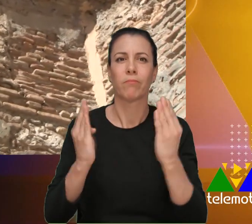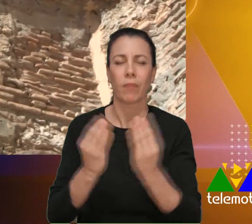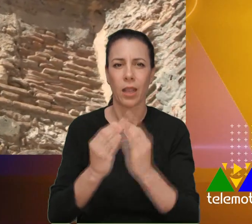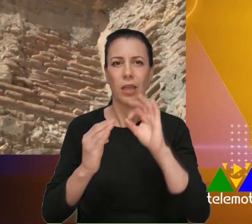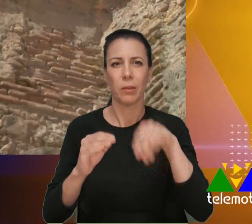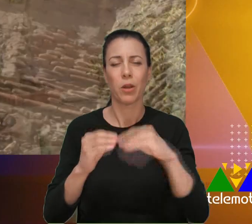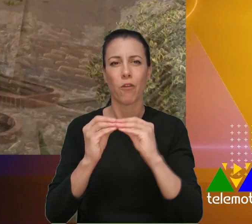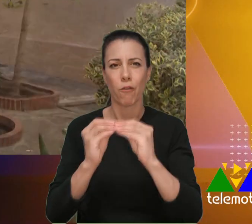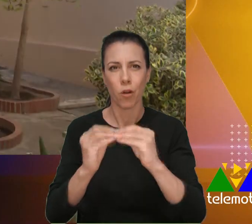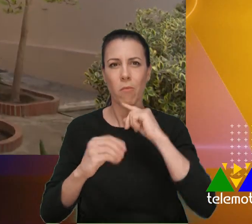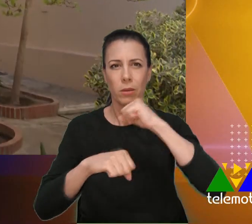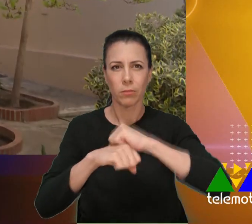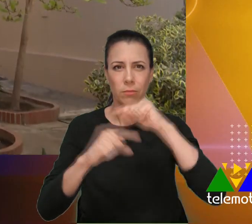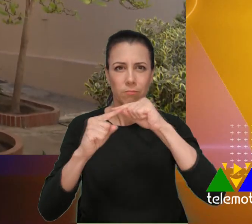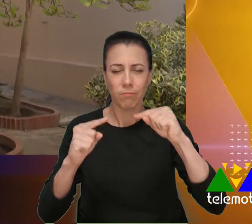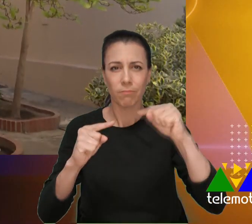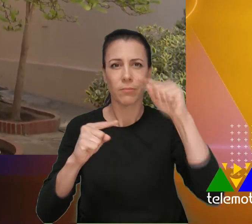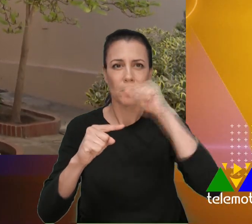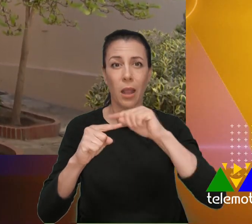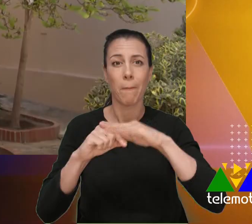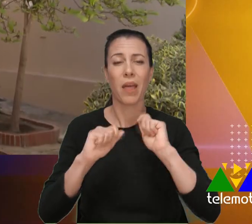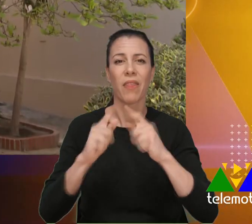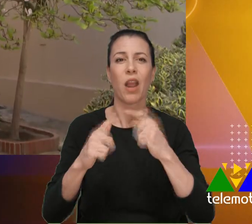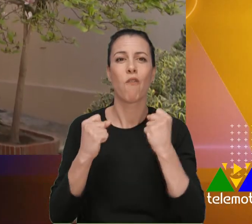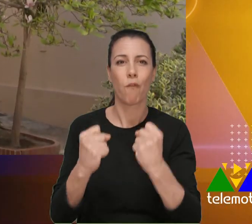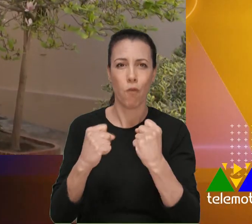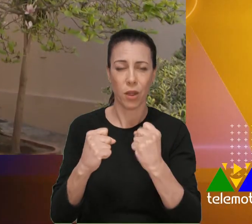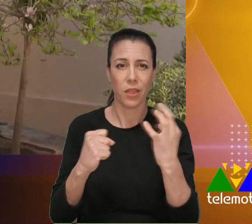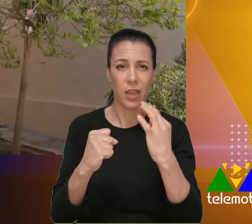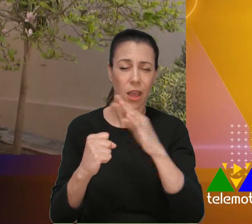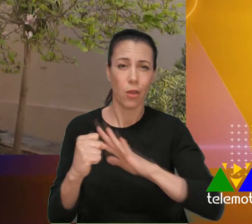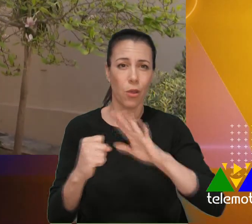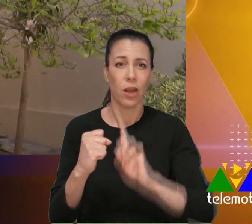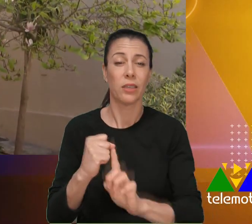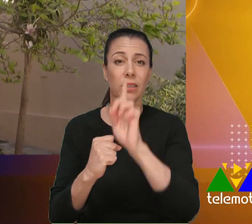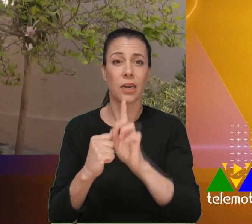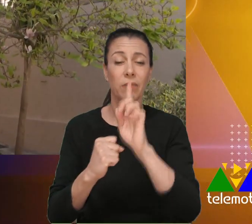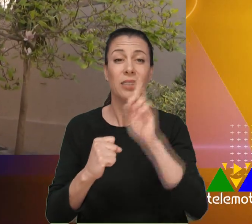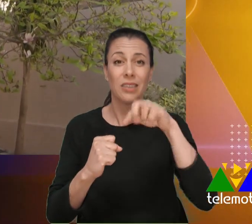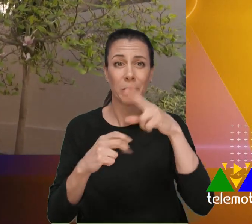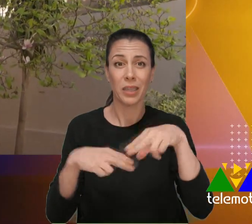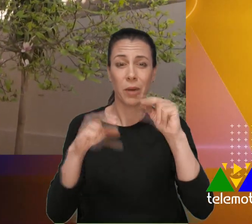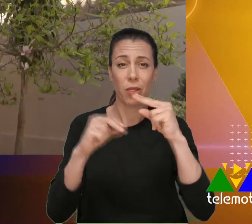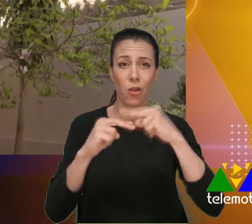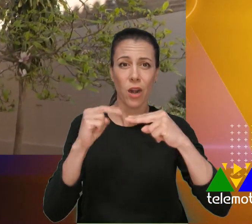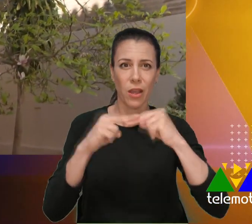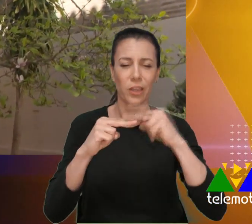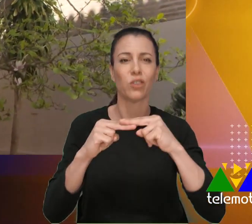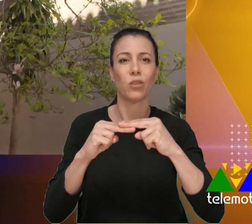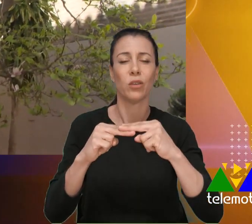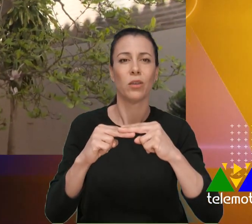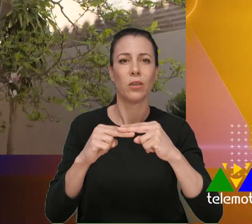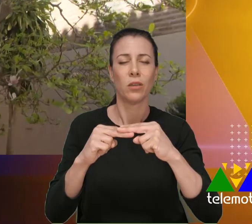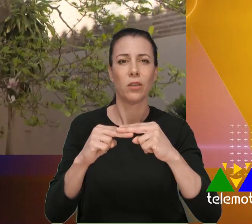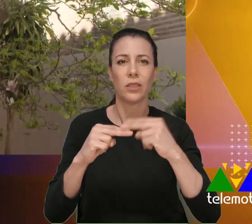ladrillos, los pretiles de piedra para darle fuerza a la parte superior, y la terminación en ladrillo en